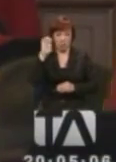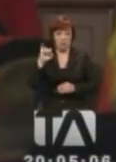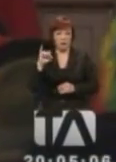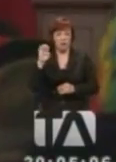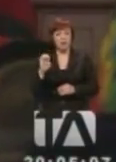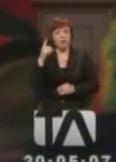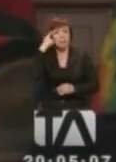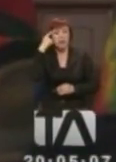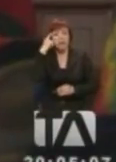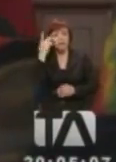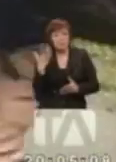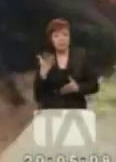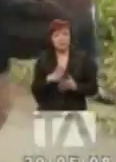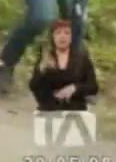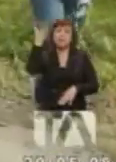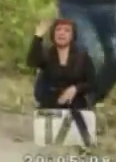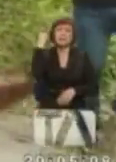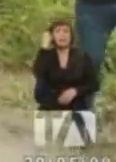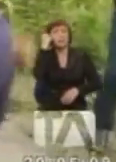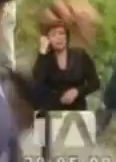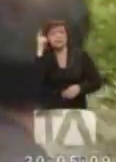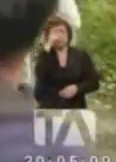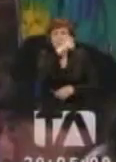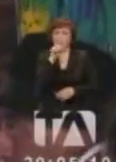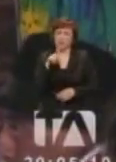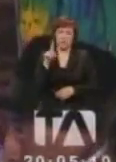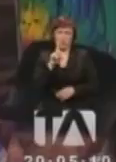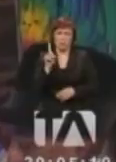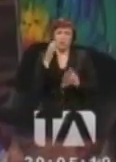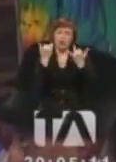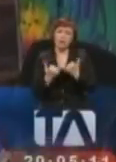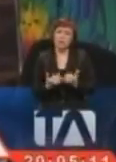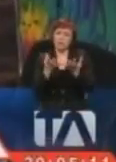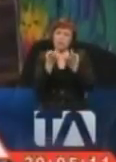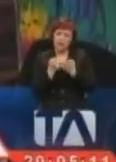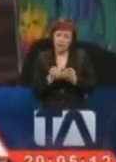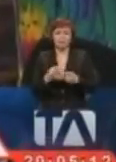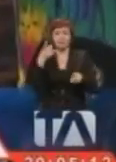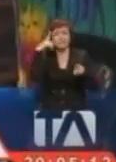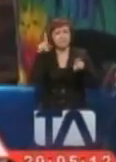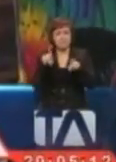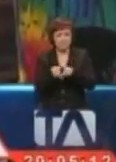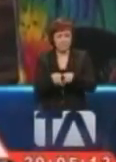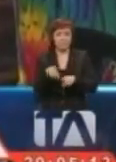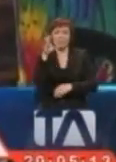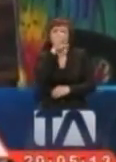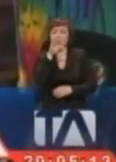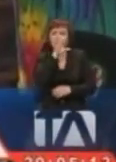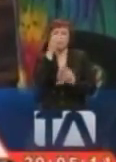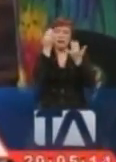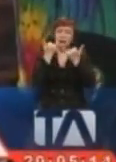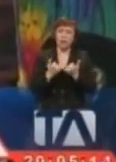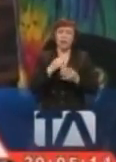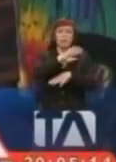aunque aseguró su representante que hay heridas que se deben reparar. Y buscar que los pueblos tengamos los